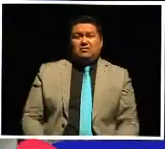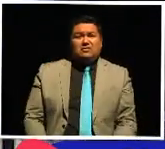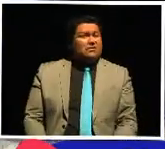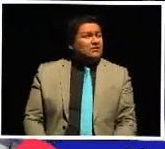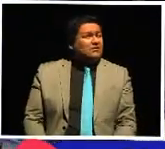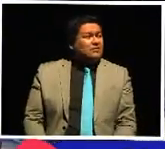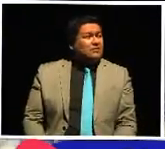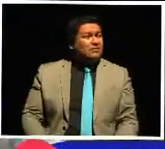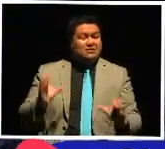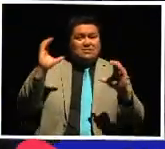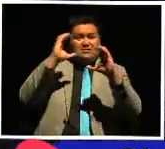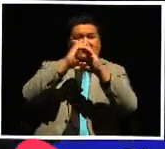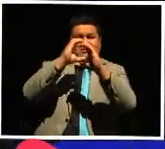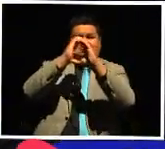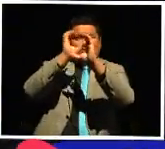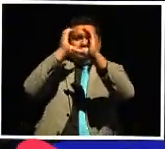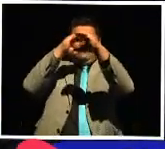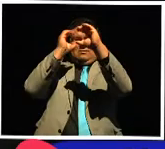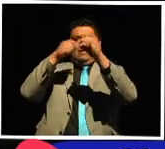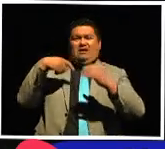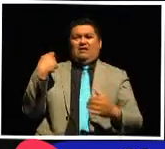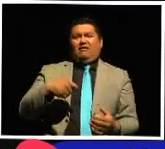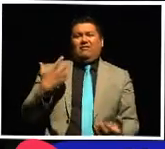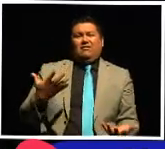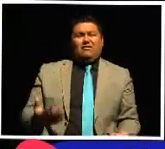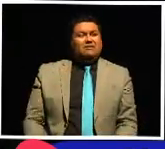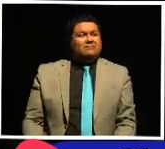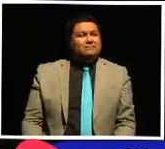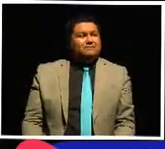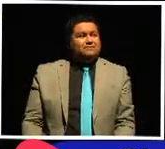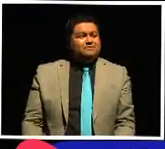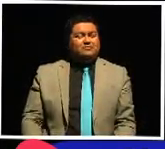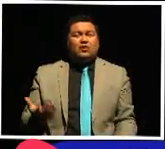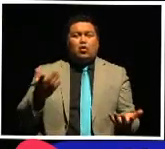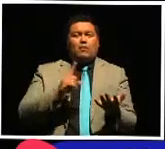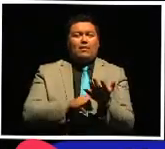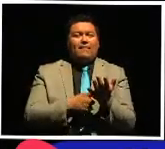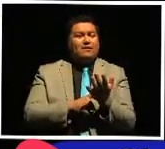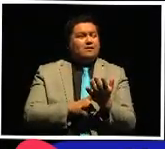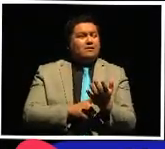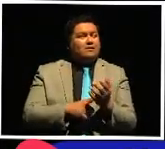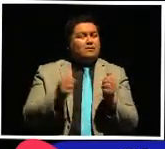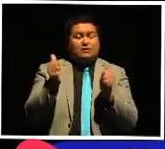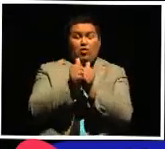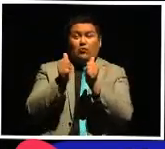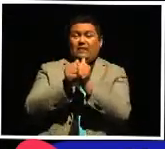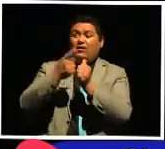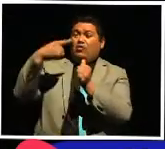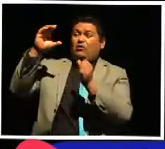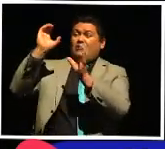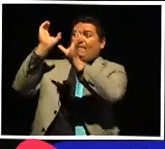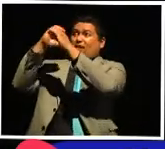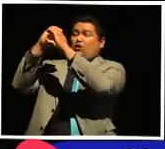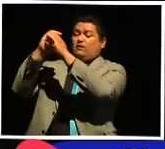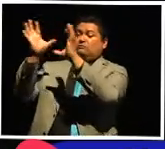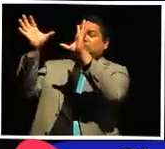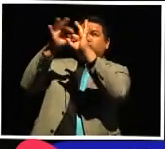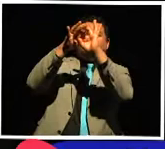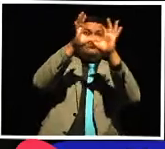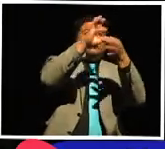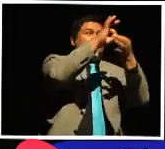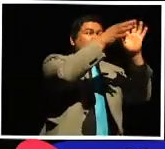la plata para hacer un telescopio del tamaño de la Tierra. Entonces, fuertemente hay una técnica que tú puedes juntar telescopios en varias partes de la